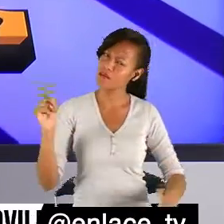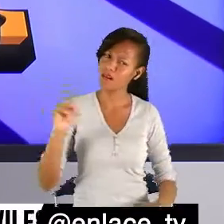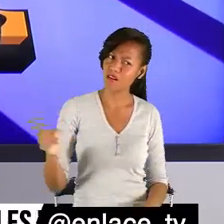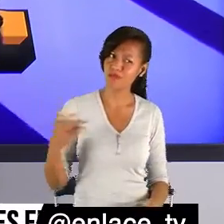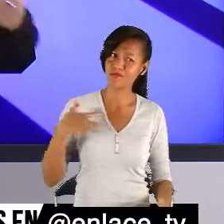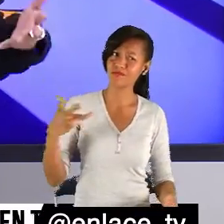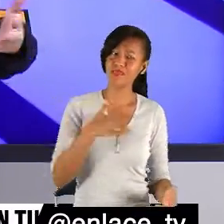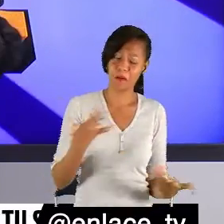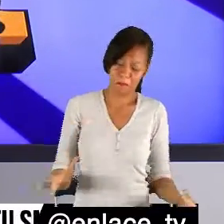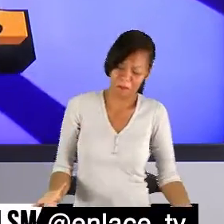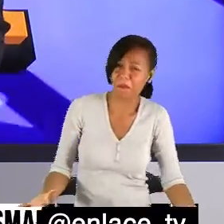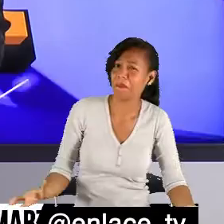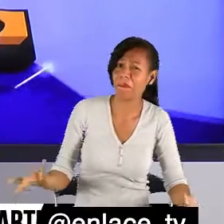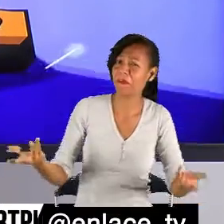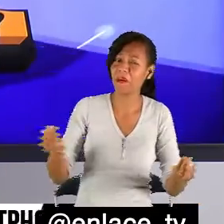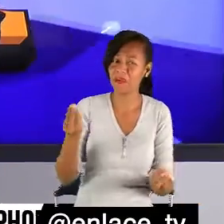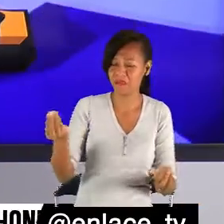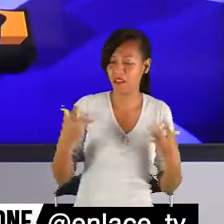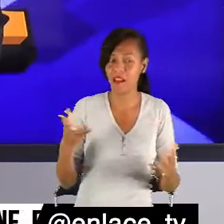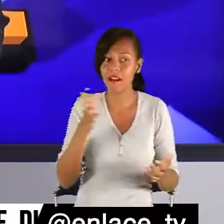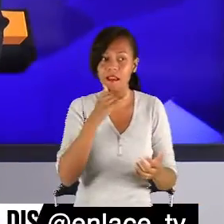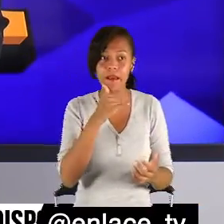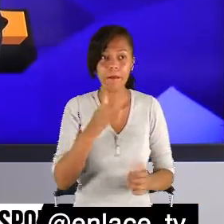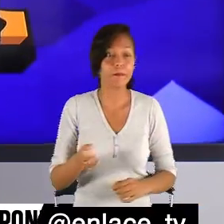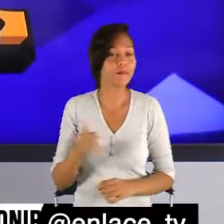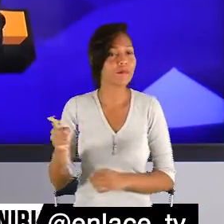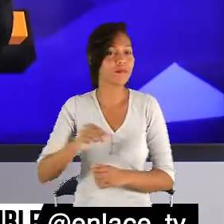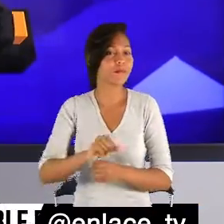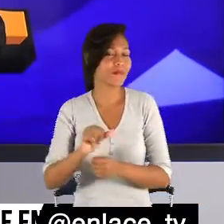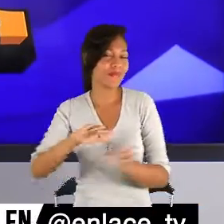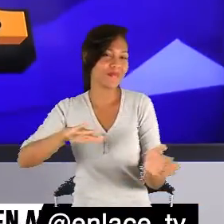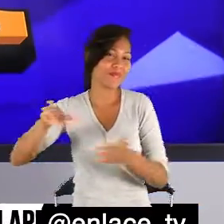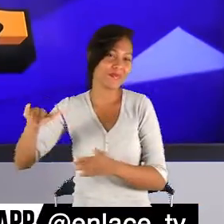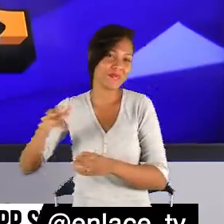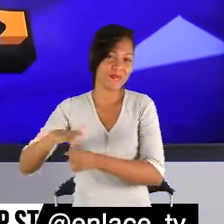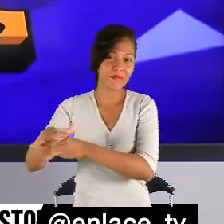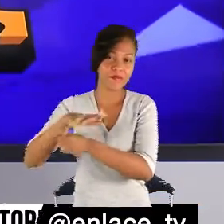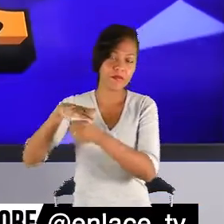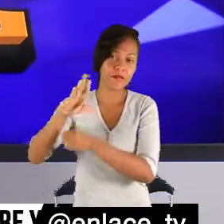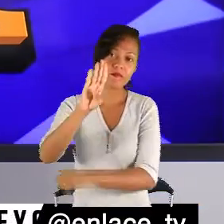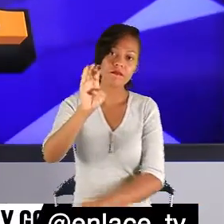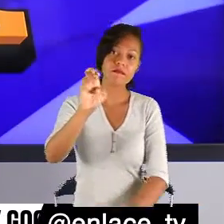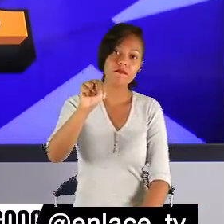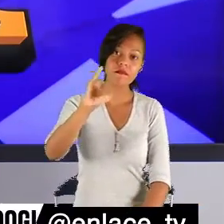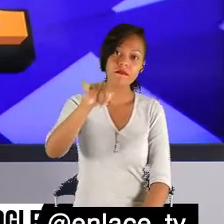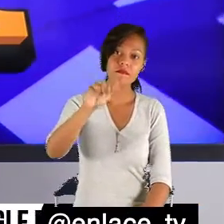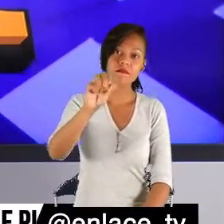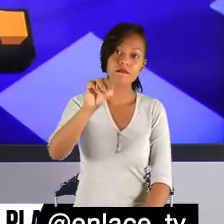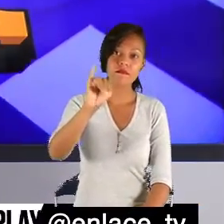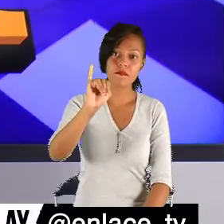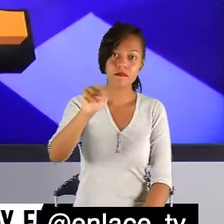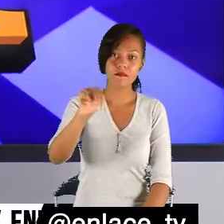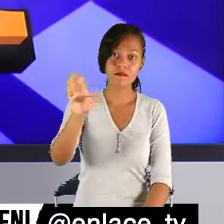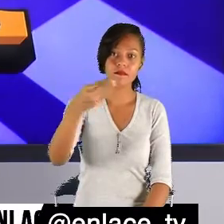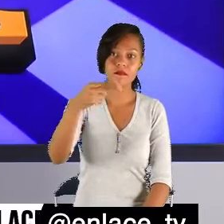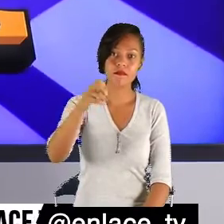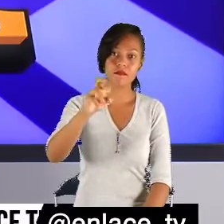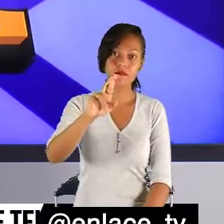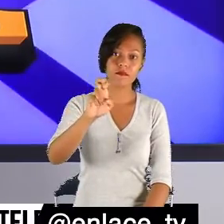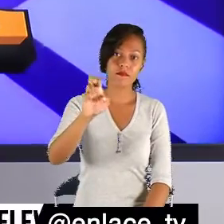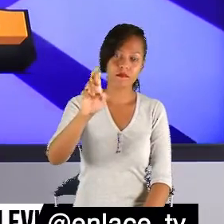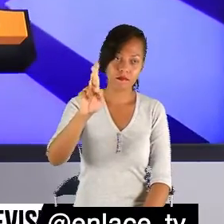salud en otras noticias habitantes del barrio benjamín herrera vecinos del búnker de las granjas se quejan por los